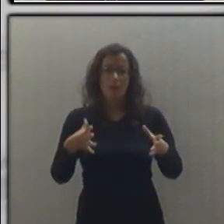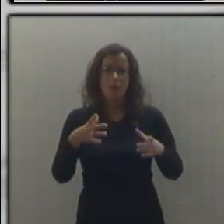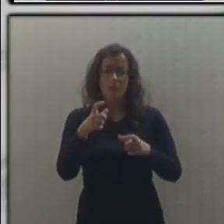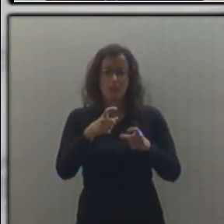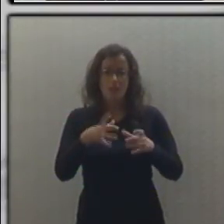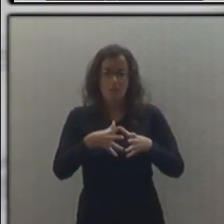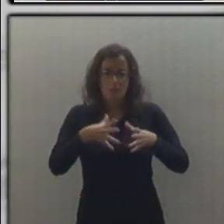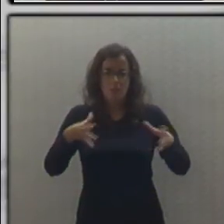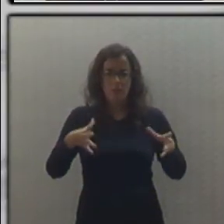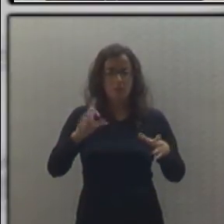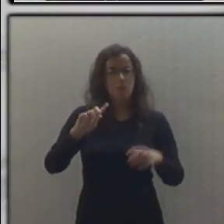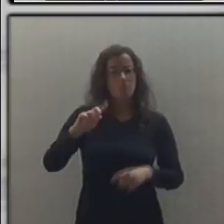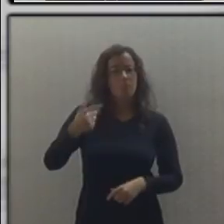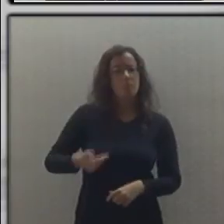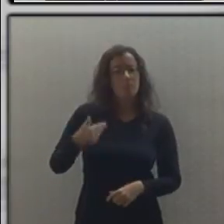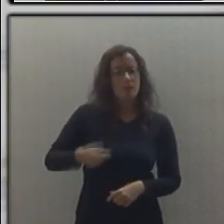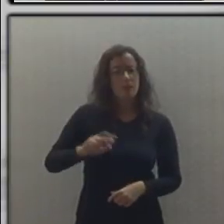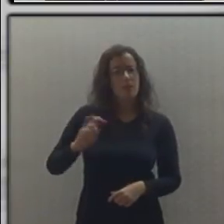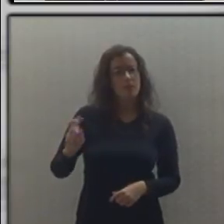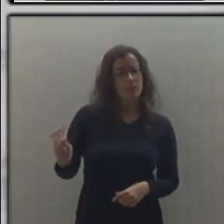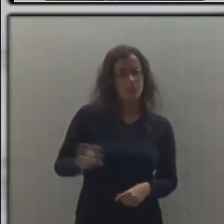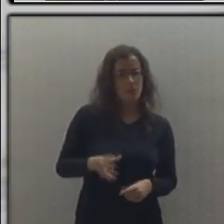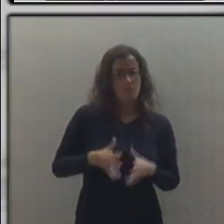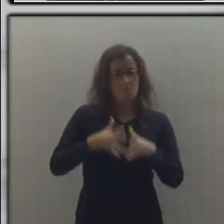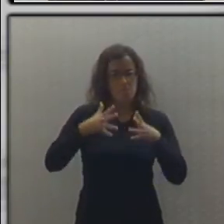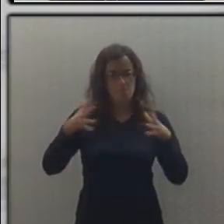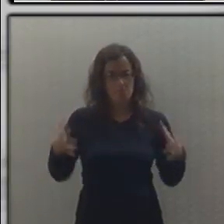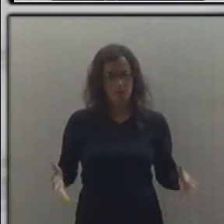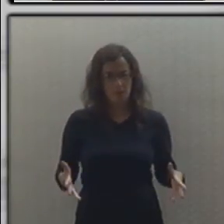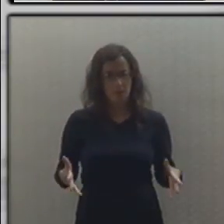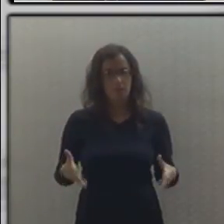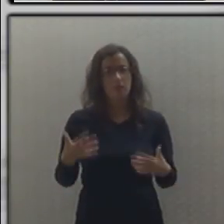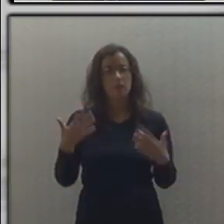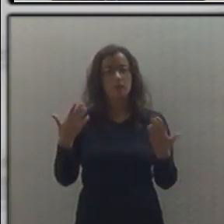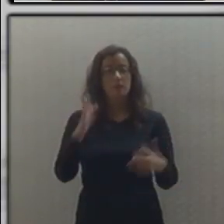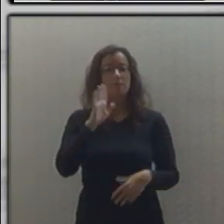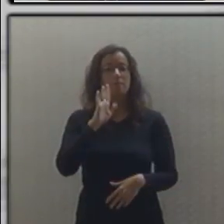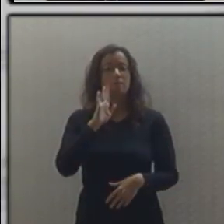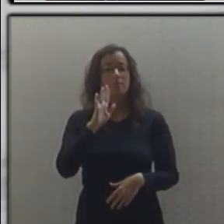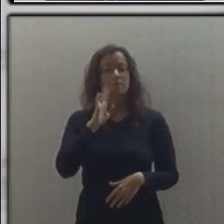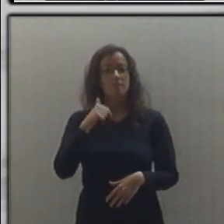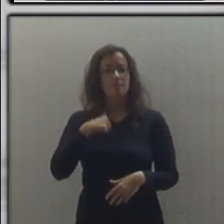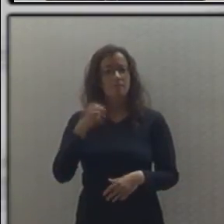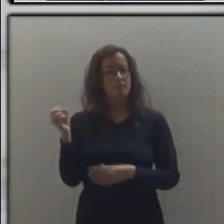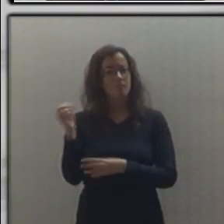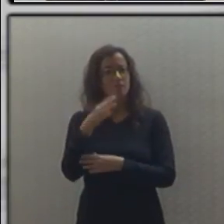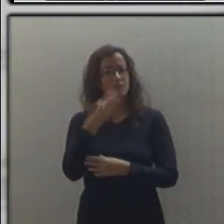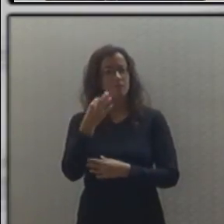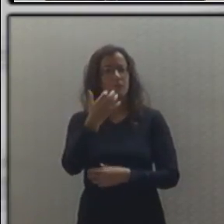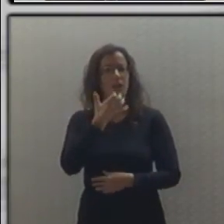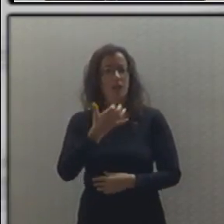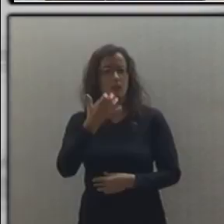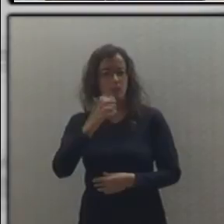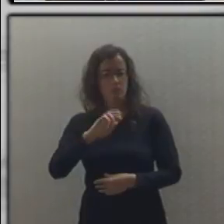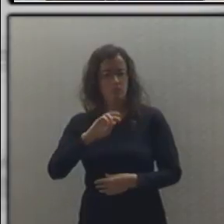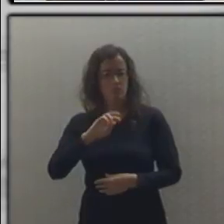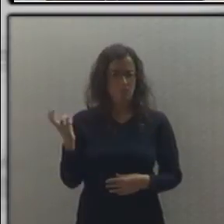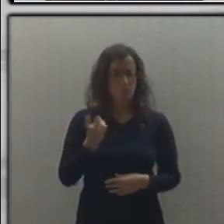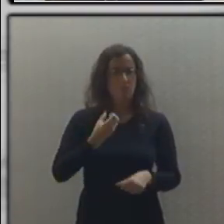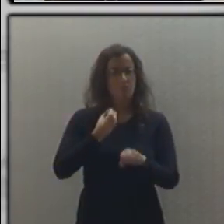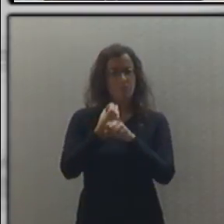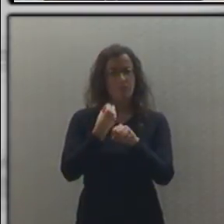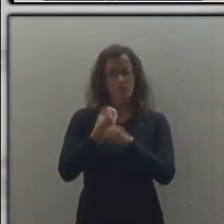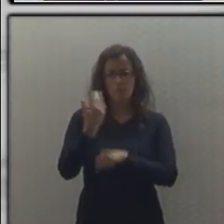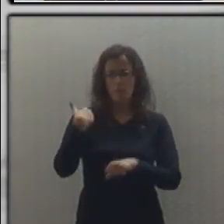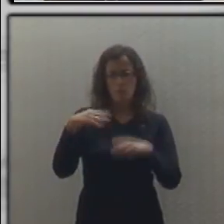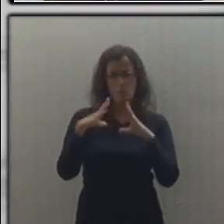pero fundamentalmente por aumentar la diversidad. En este sentido, lo que he traído son algunos ejemplos de un trabajo que